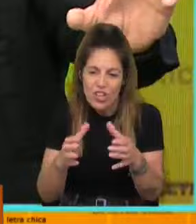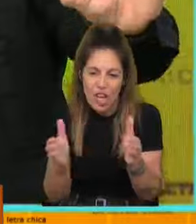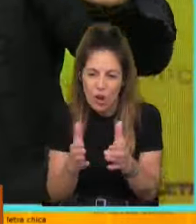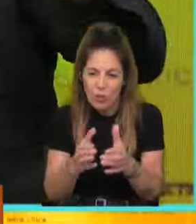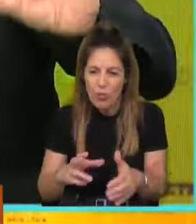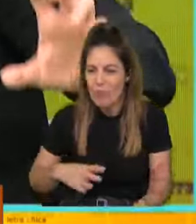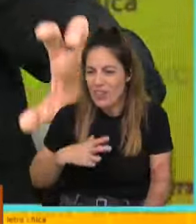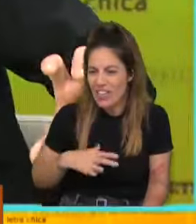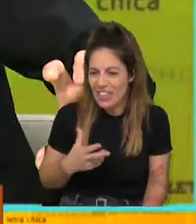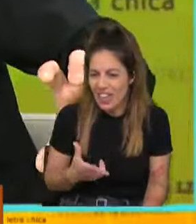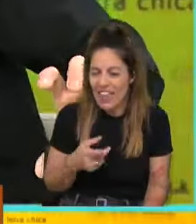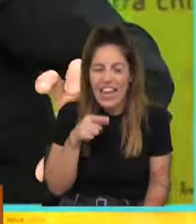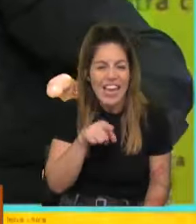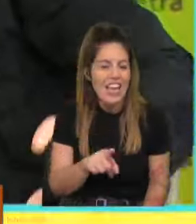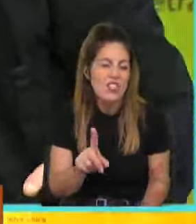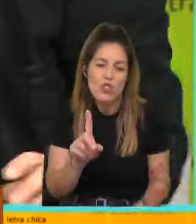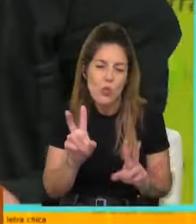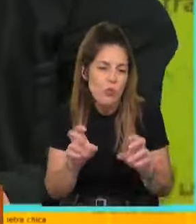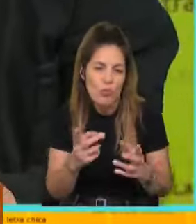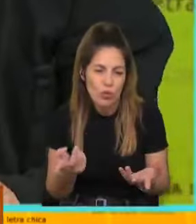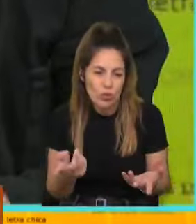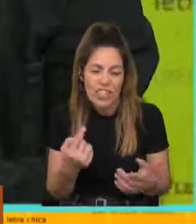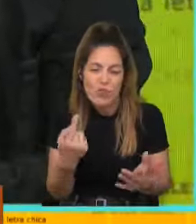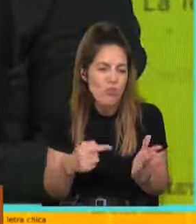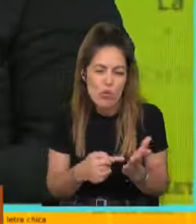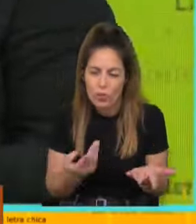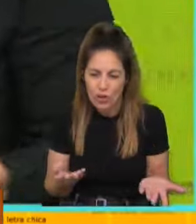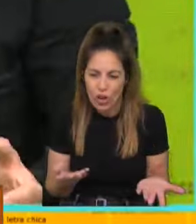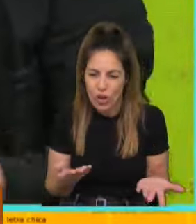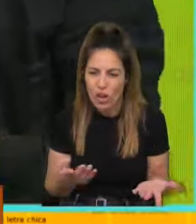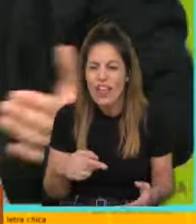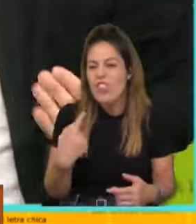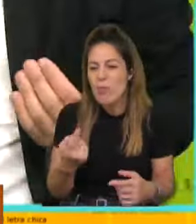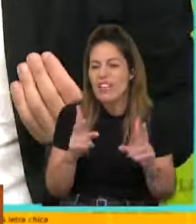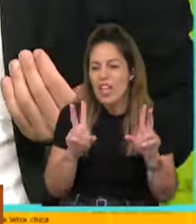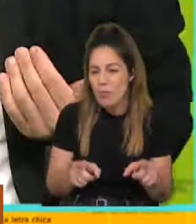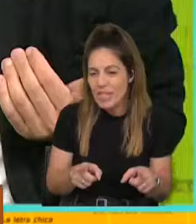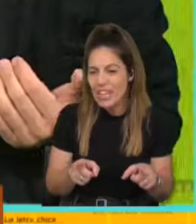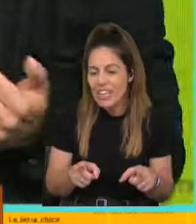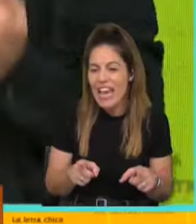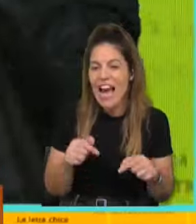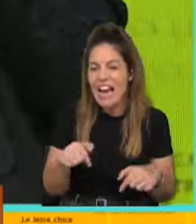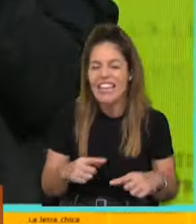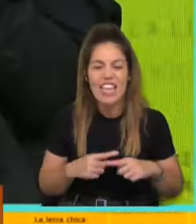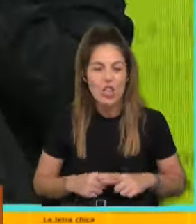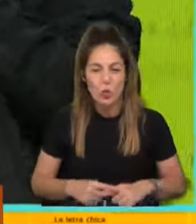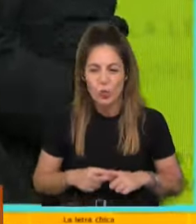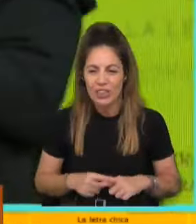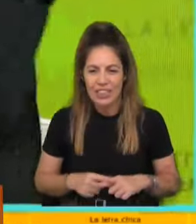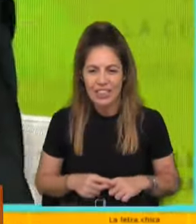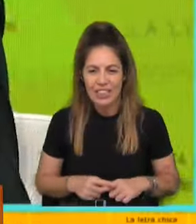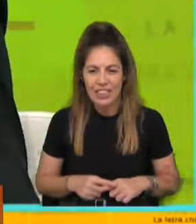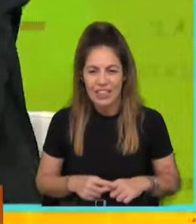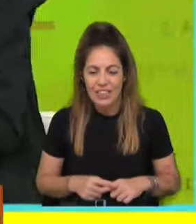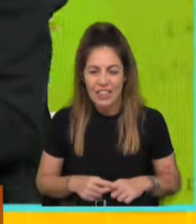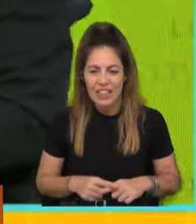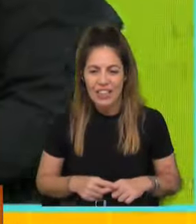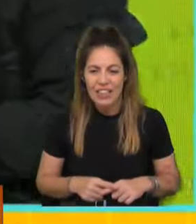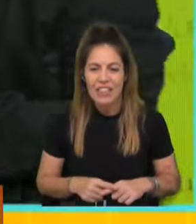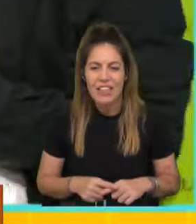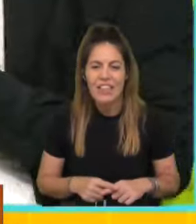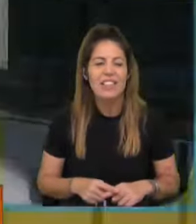Entonces ese es un punto No más es un punto después hay otra cuestión que AC hay que discutir en Uruguay lo está planteando Bill Gates no lo está planteando el pcn la